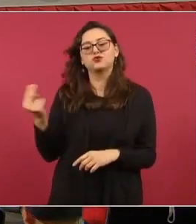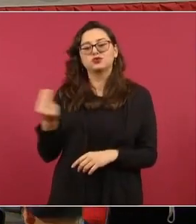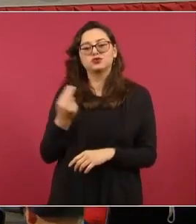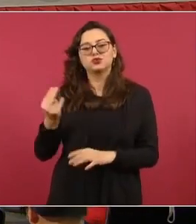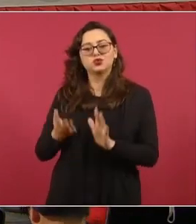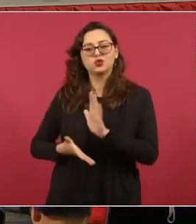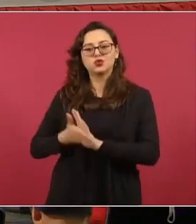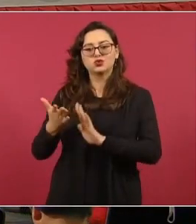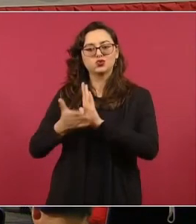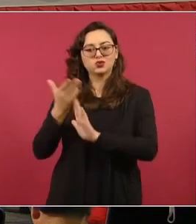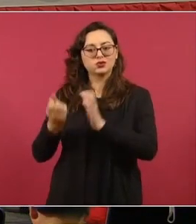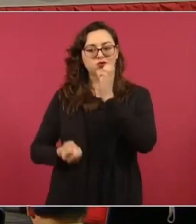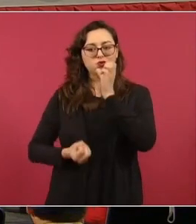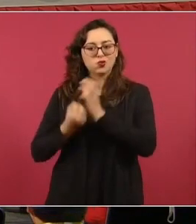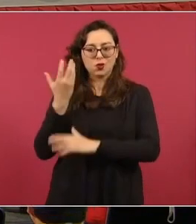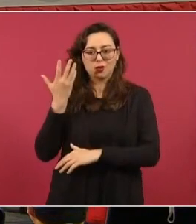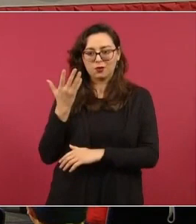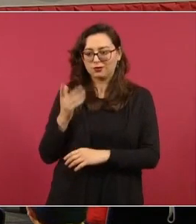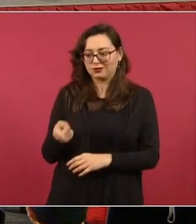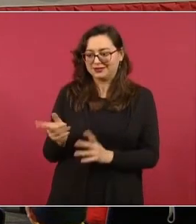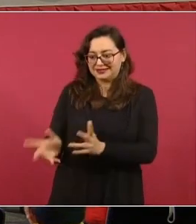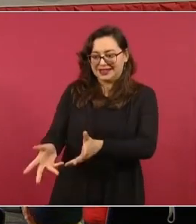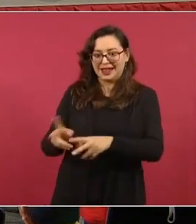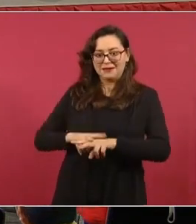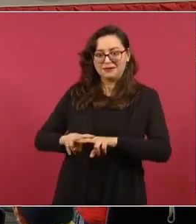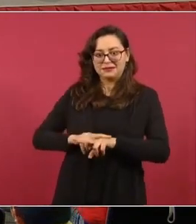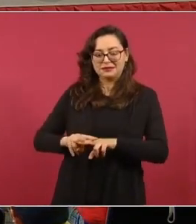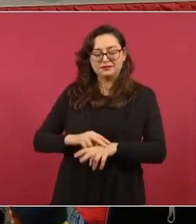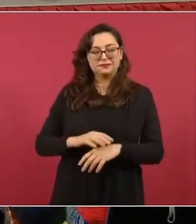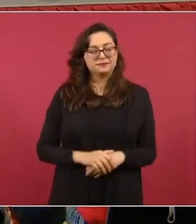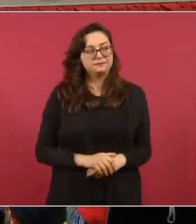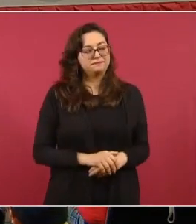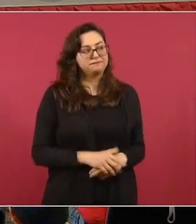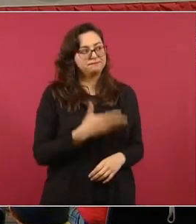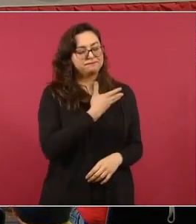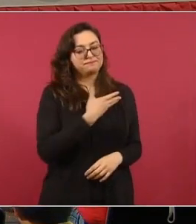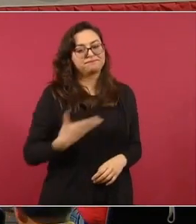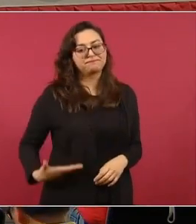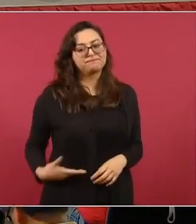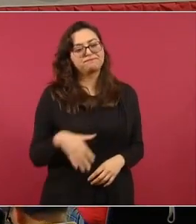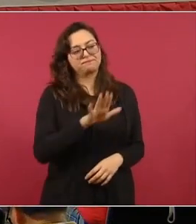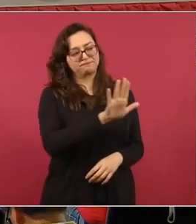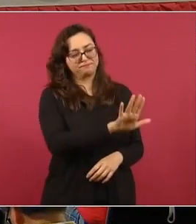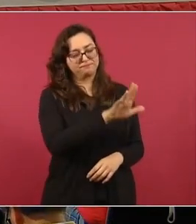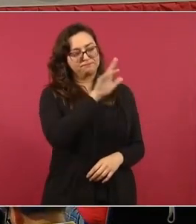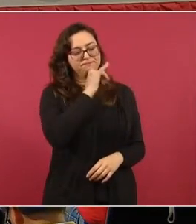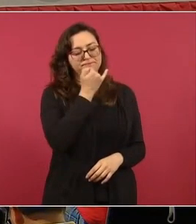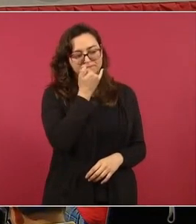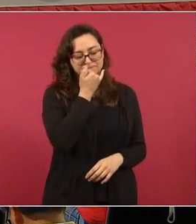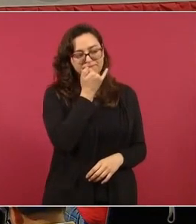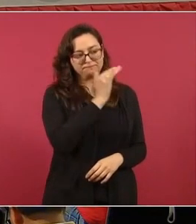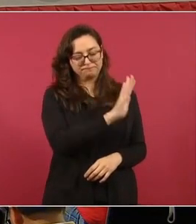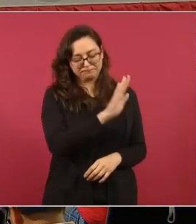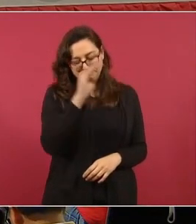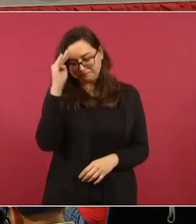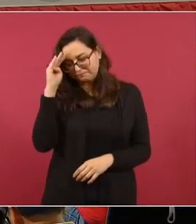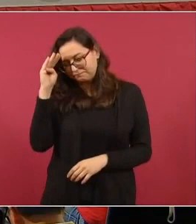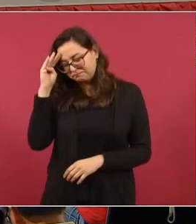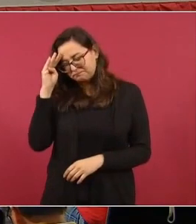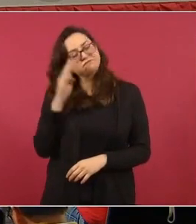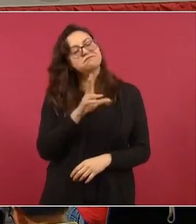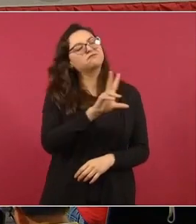Cuando se lo planteé, déjeme que yo lo analice, y no quiso después.